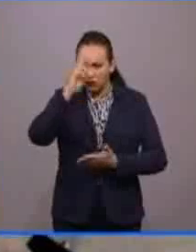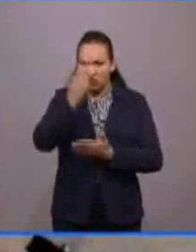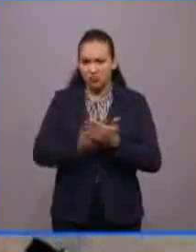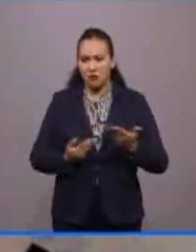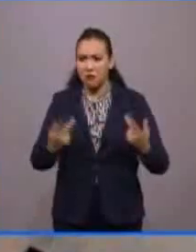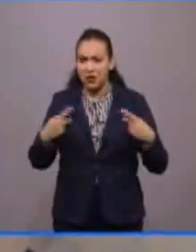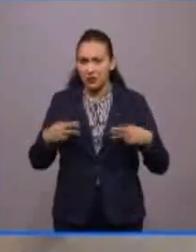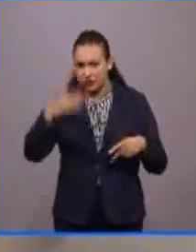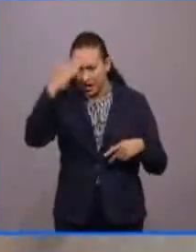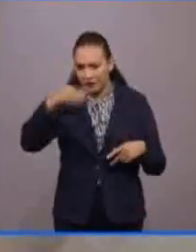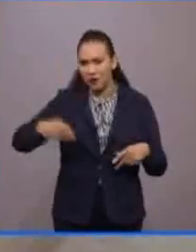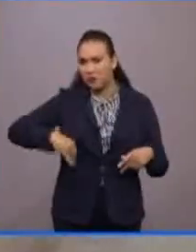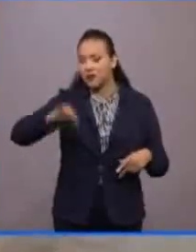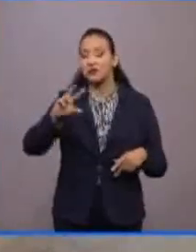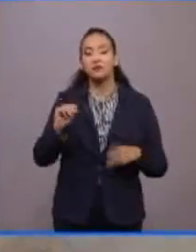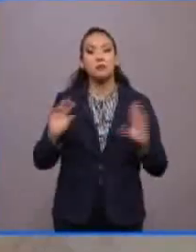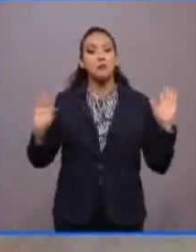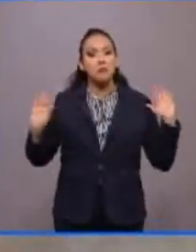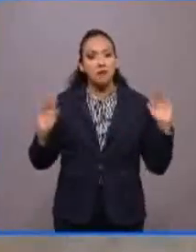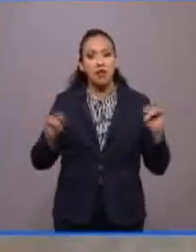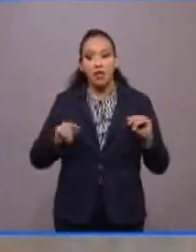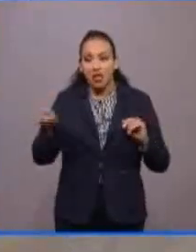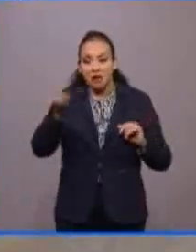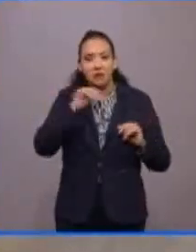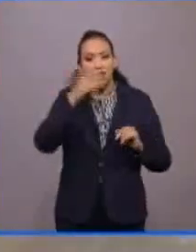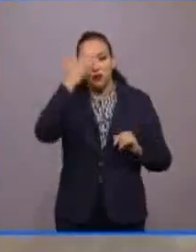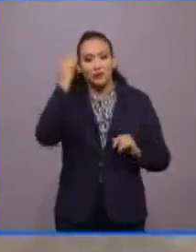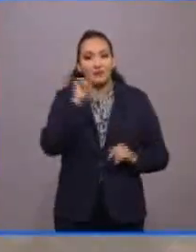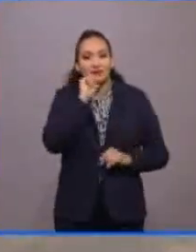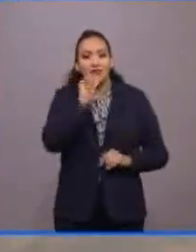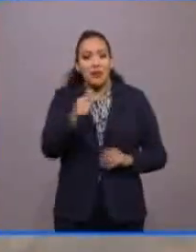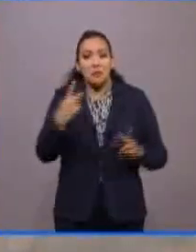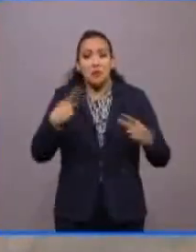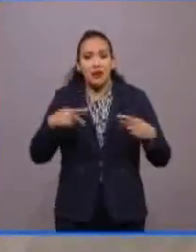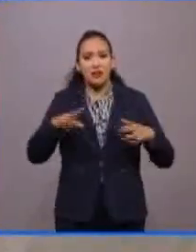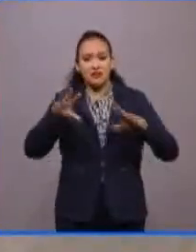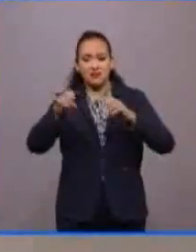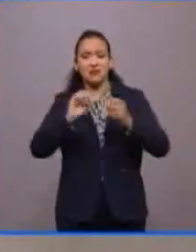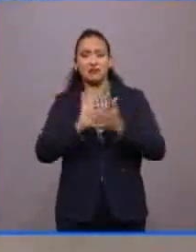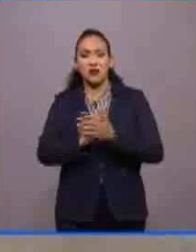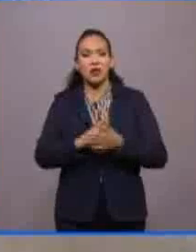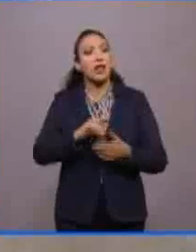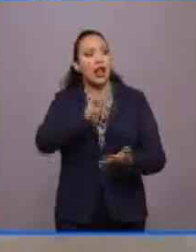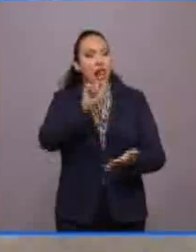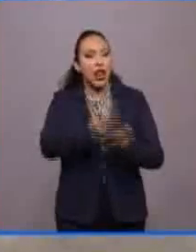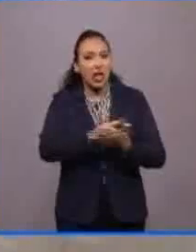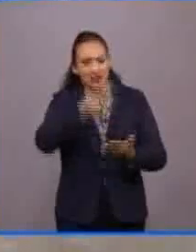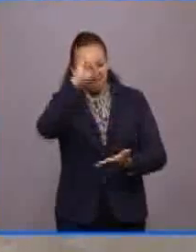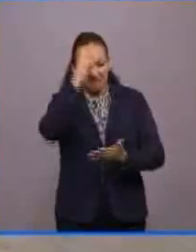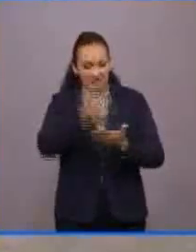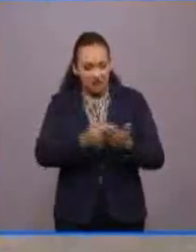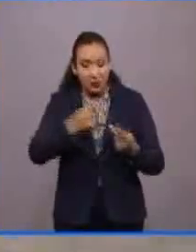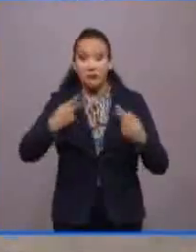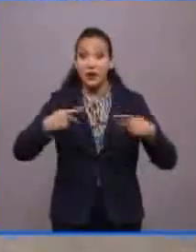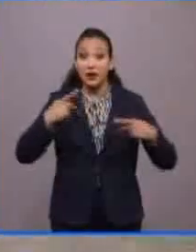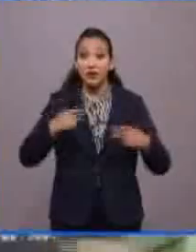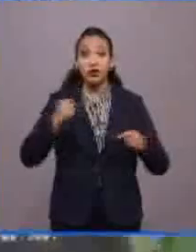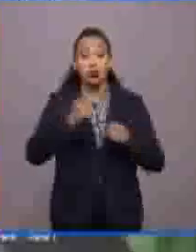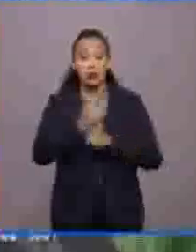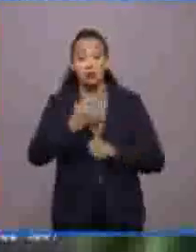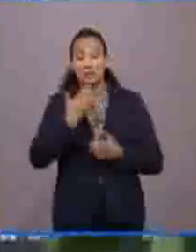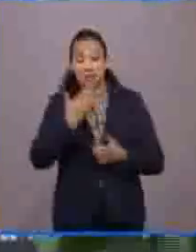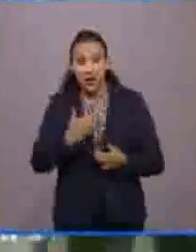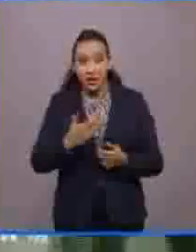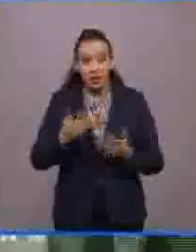las garantías procesales, a la protección frente a la detención arbitraria, a la igualdad ante la ley, a la protección frente a la tortura u